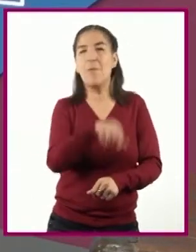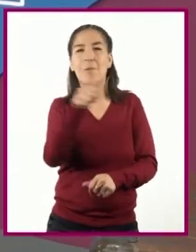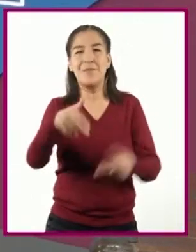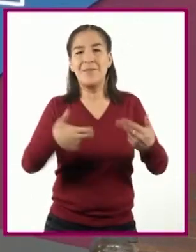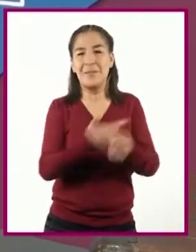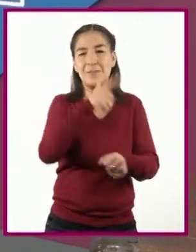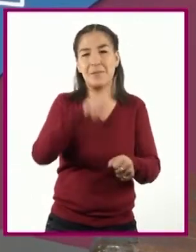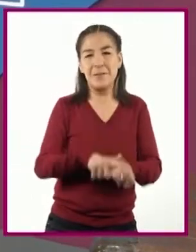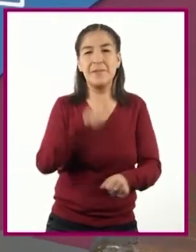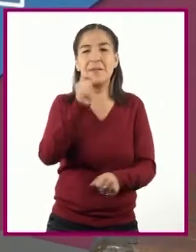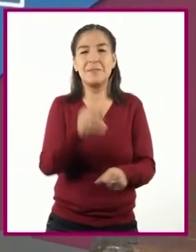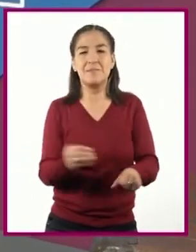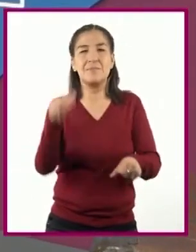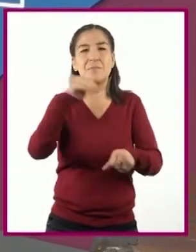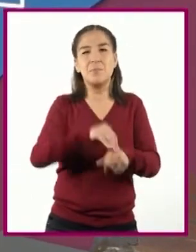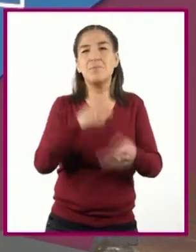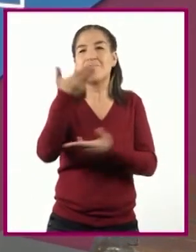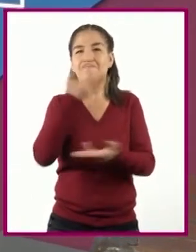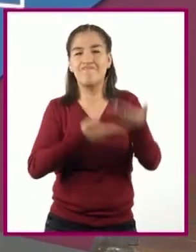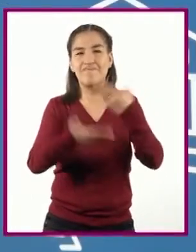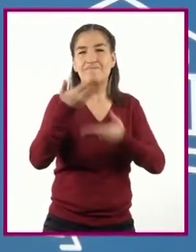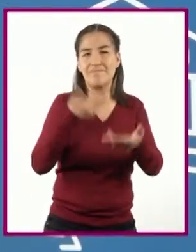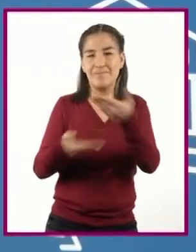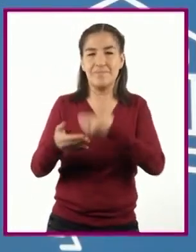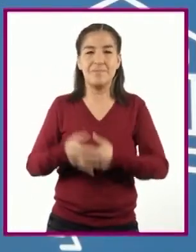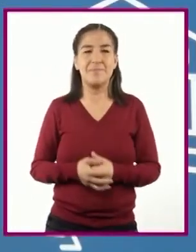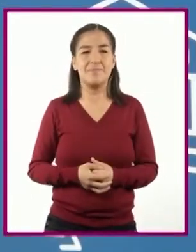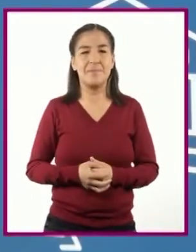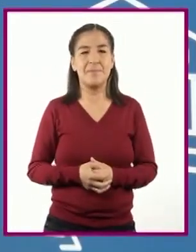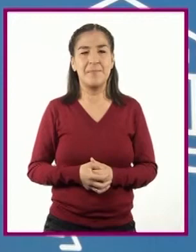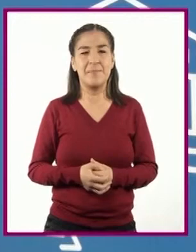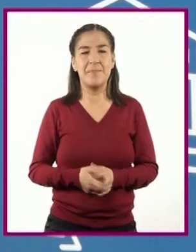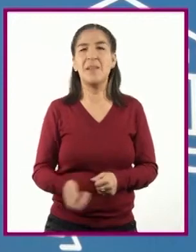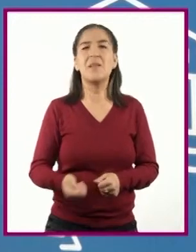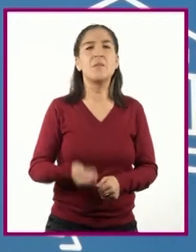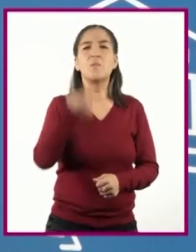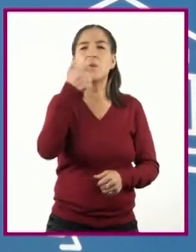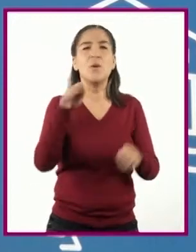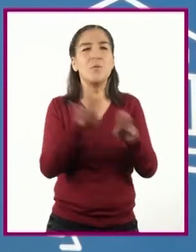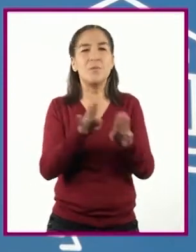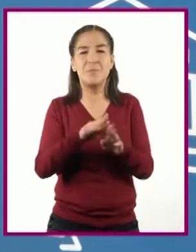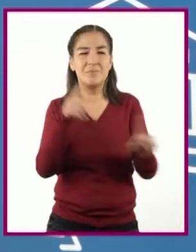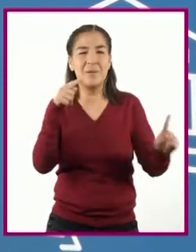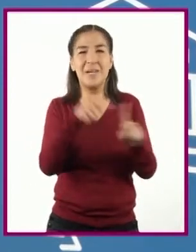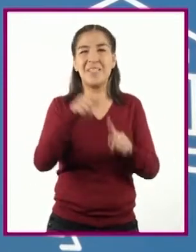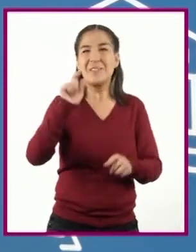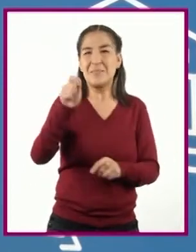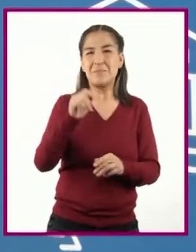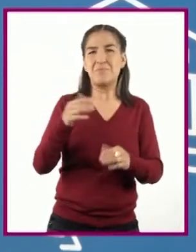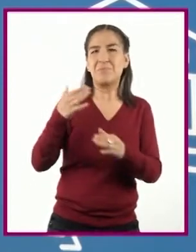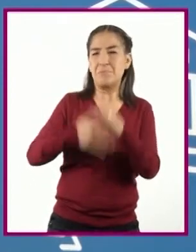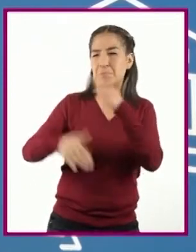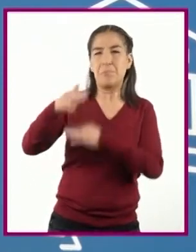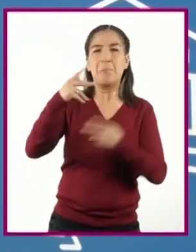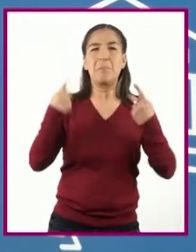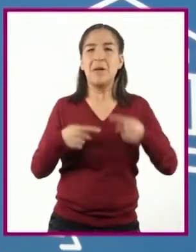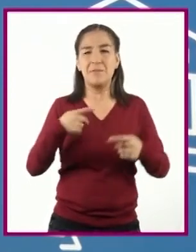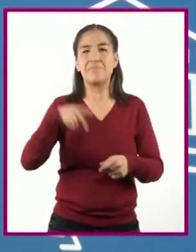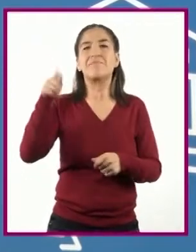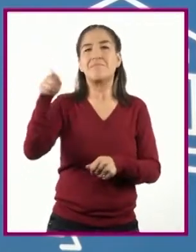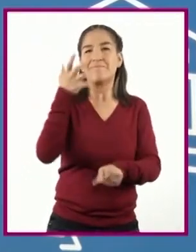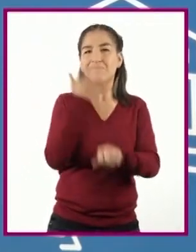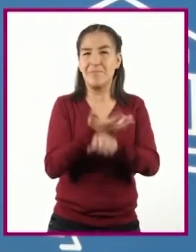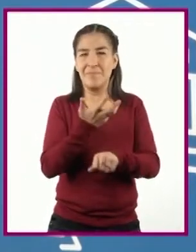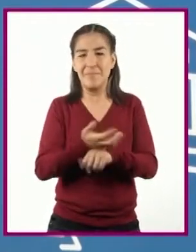y establecer relaciones con ellas. Las primeras potencias en reconocer a la nueva nación fueron Estados Unidos